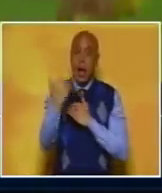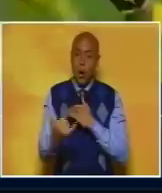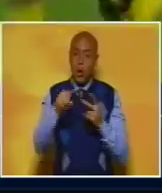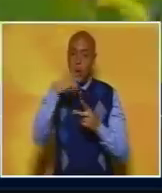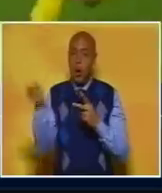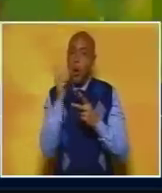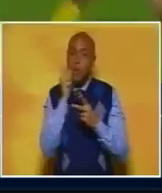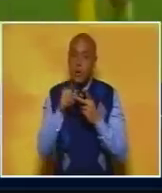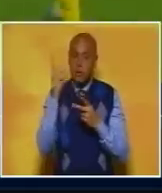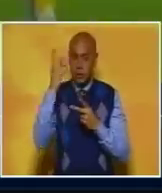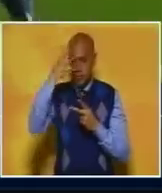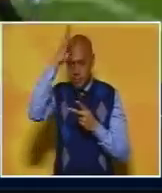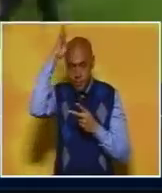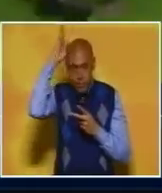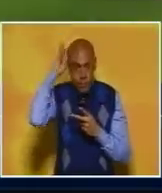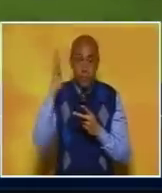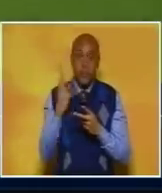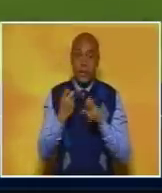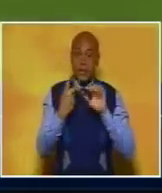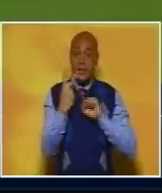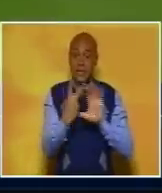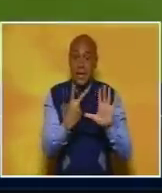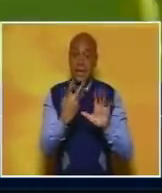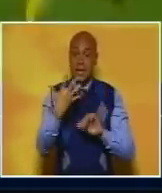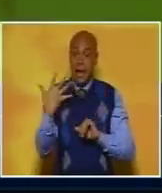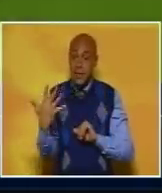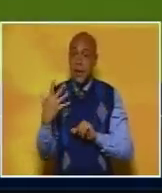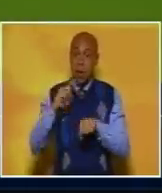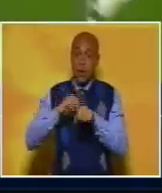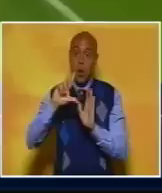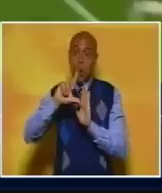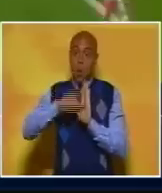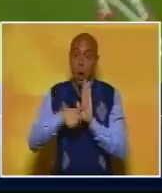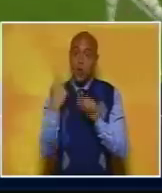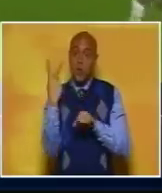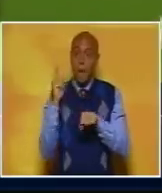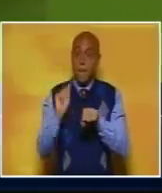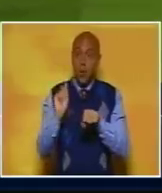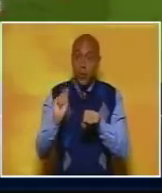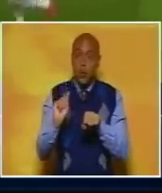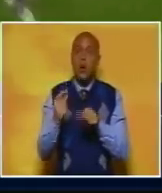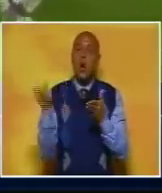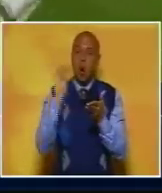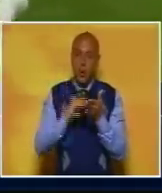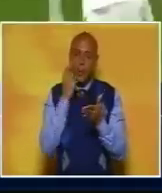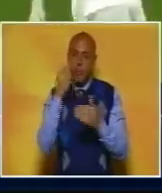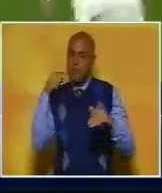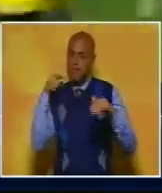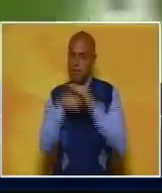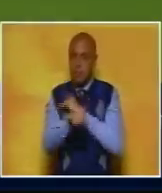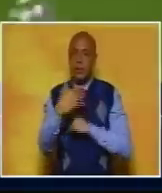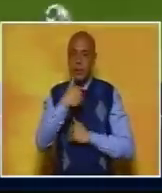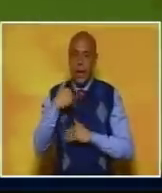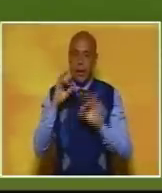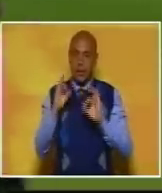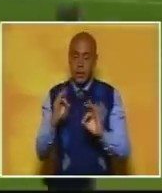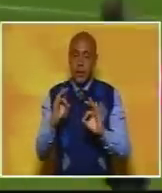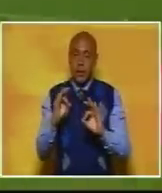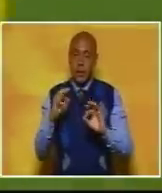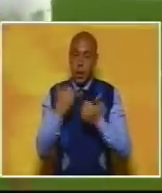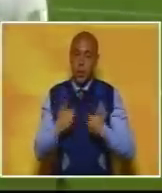que Neymar igualó la pizarra al 75, pero 2 minutos más tarde apareció de nuevo Haaland para sentenciar el